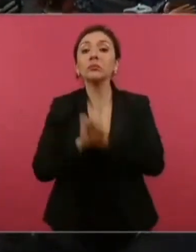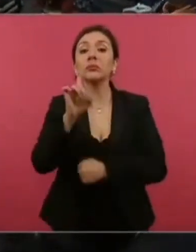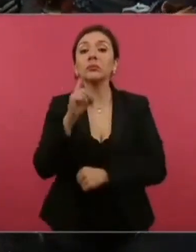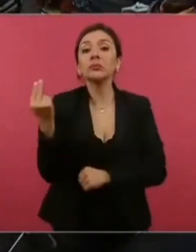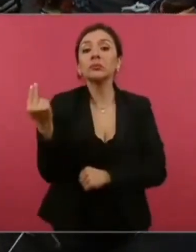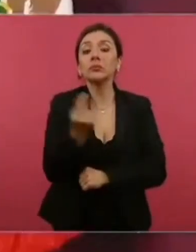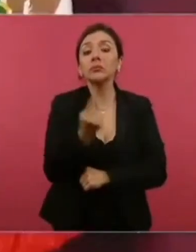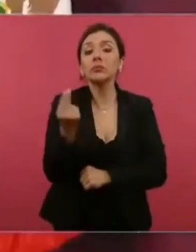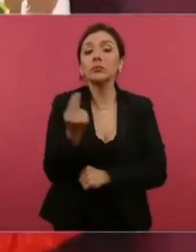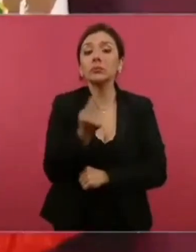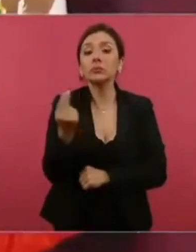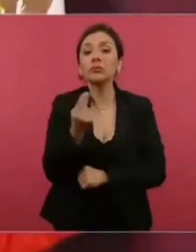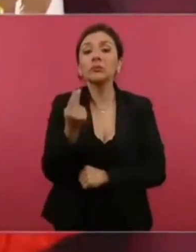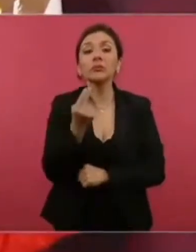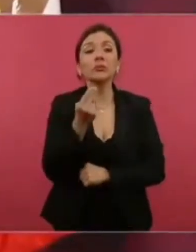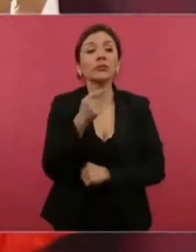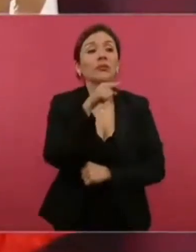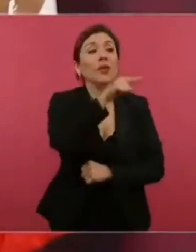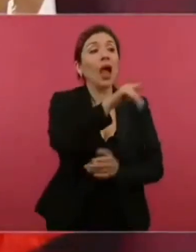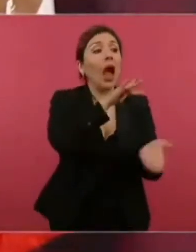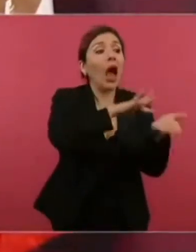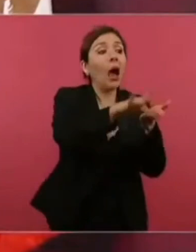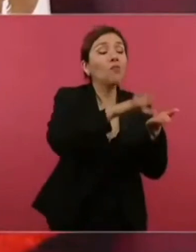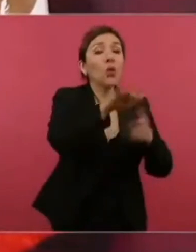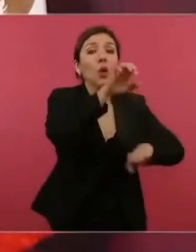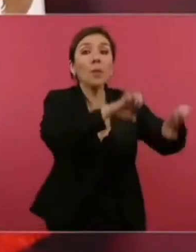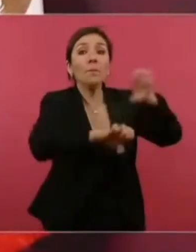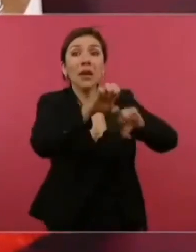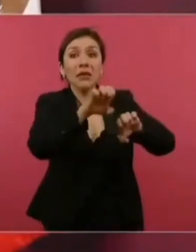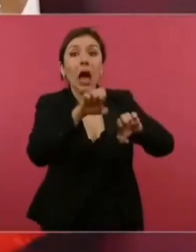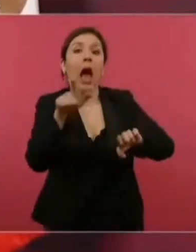requerían ser rescatados.